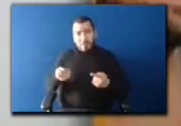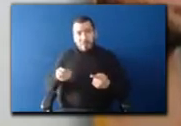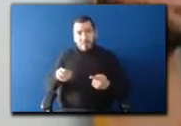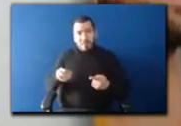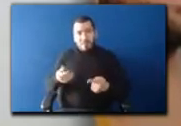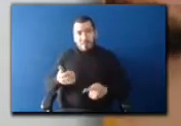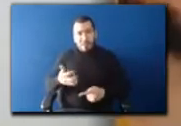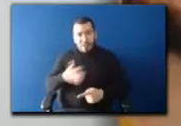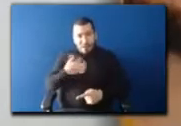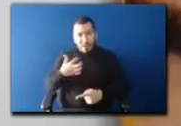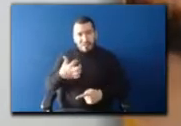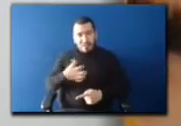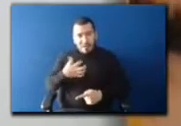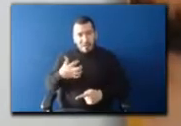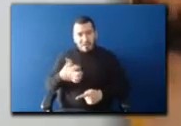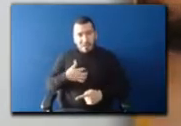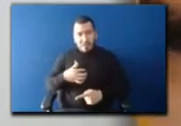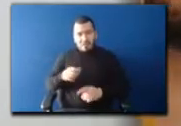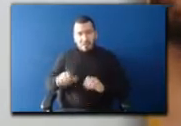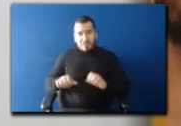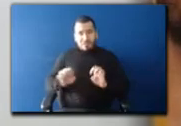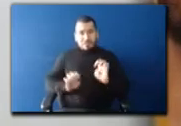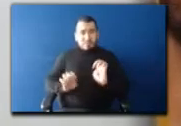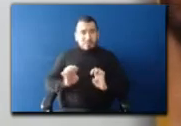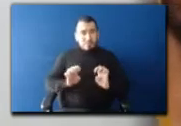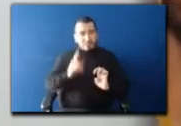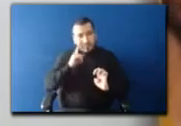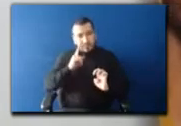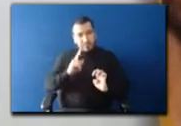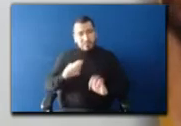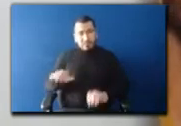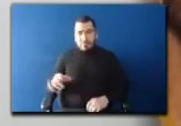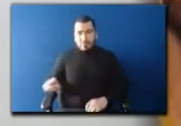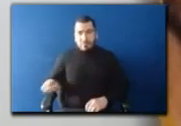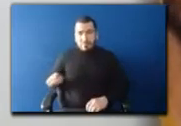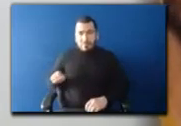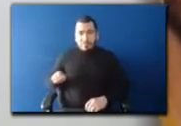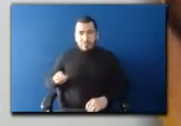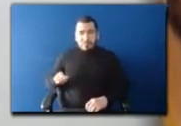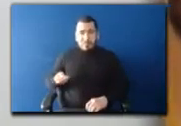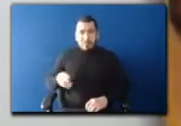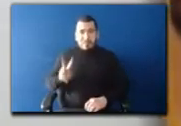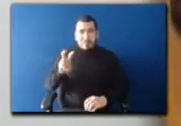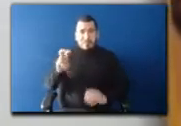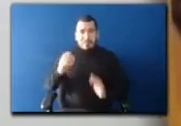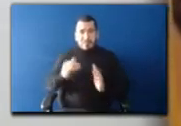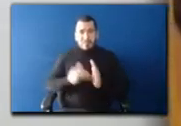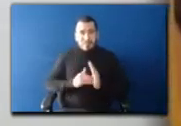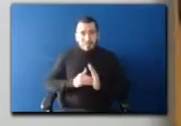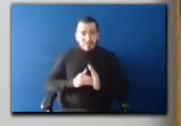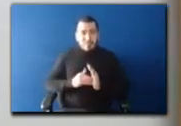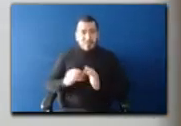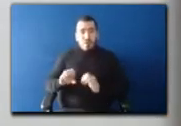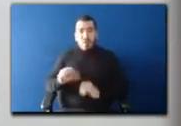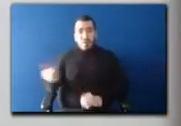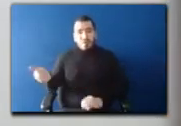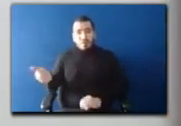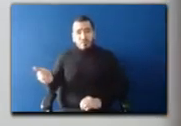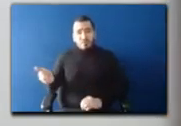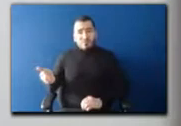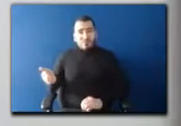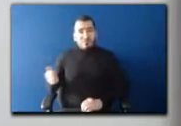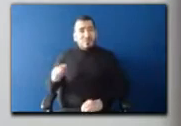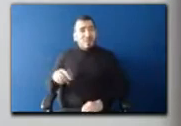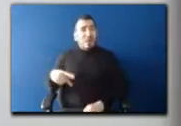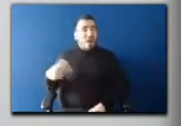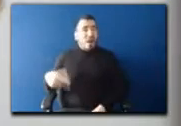ser evitables. Señor, no retire en cajero de otra red porque le van a cobrar 7,000 pesos. No, pues que me toca caminar una cuadra y